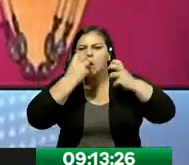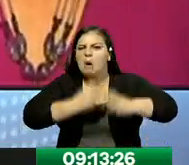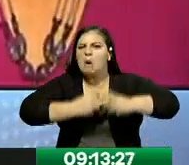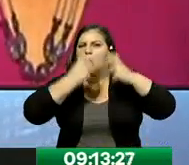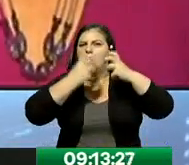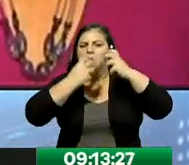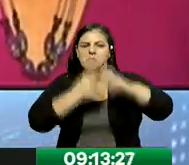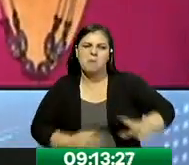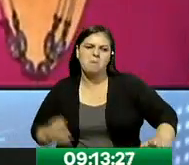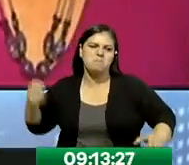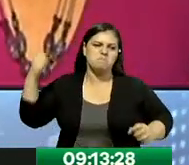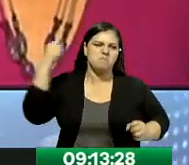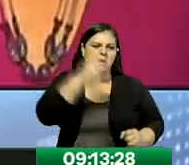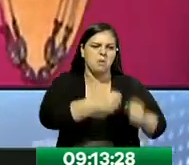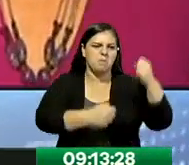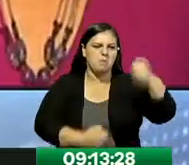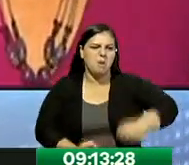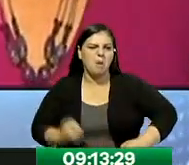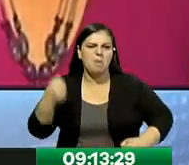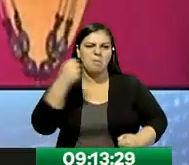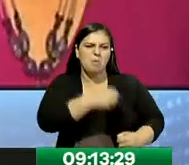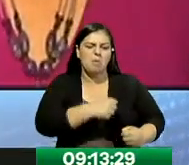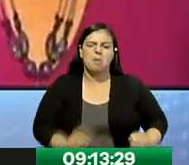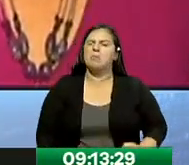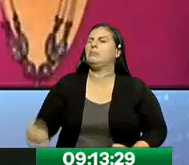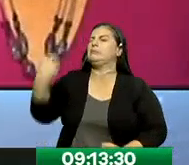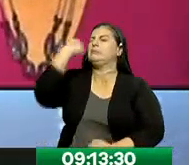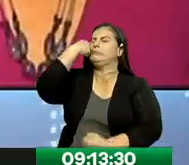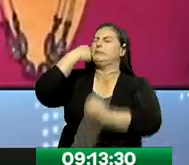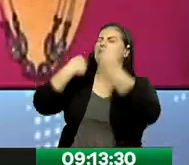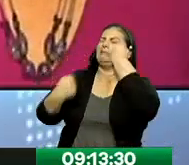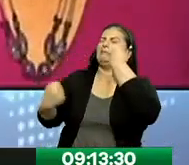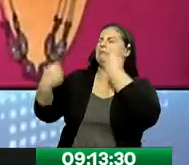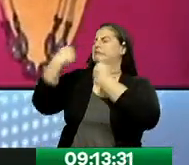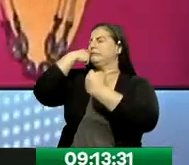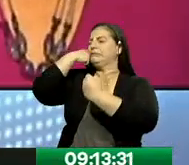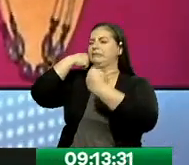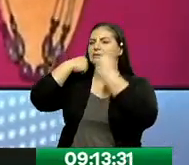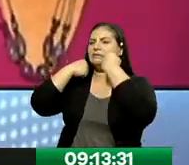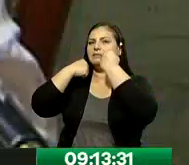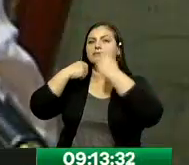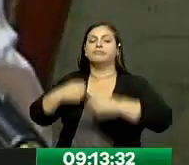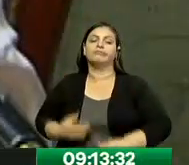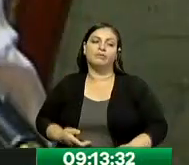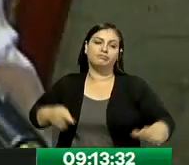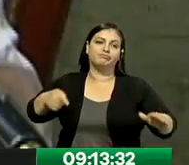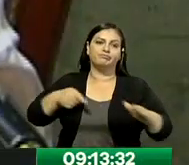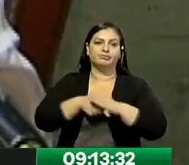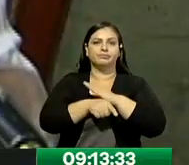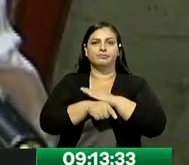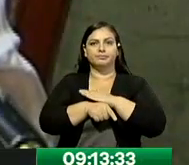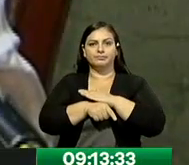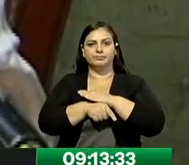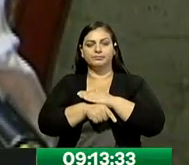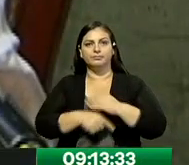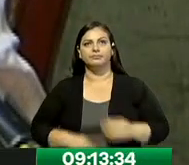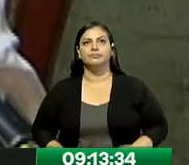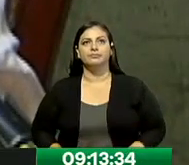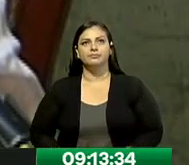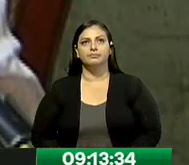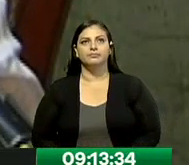los golpes y también, pues, lamentablemente, al femicidio. Estamos hablando de personas que